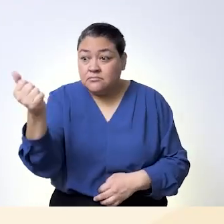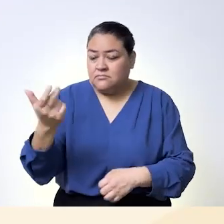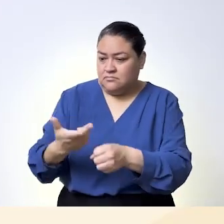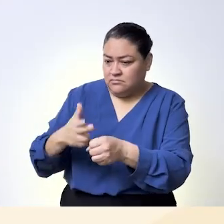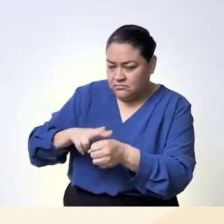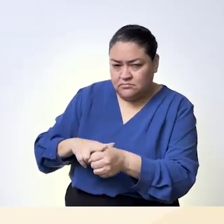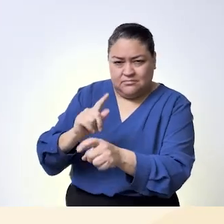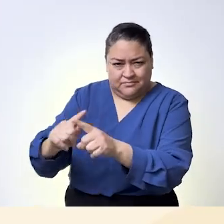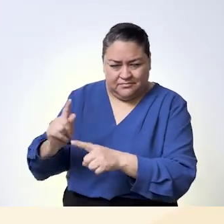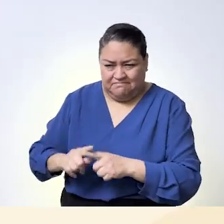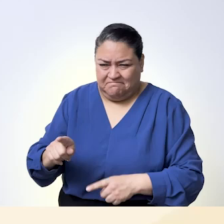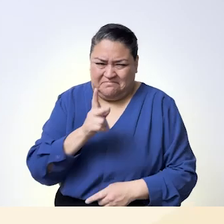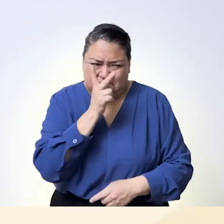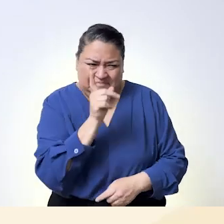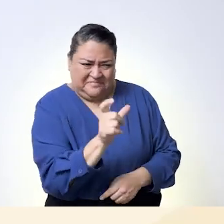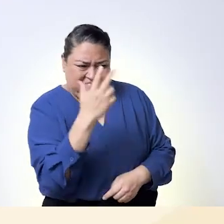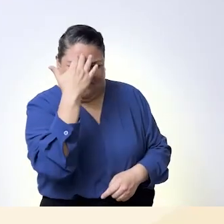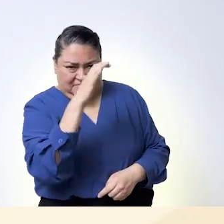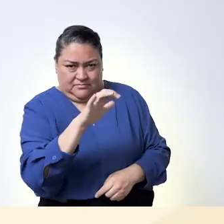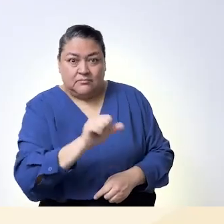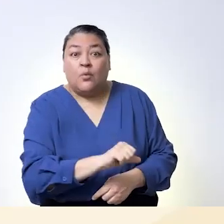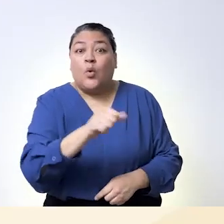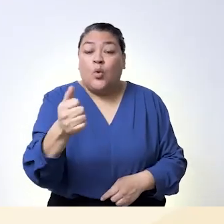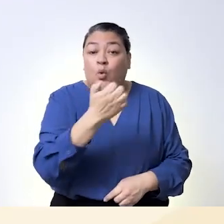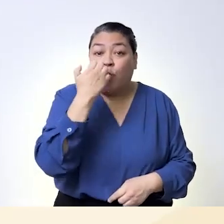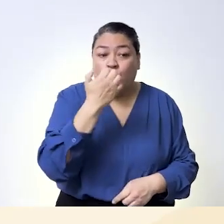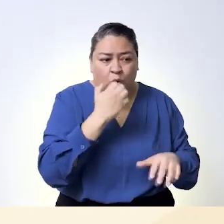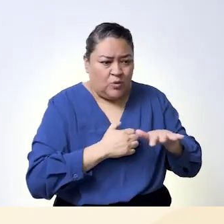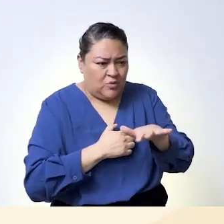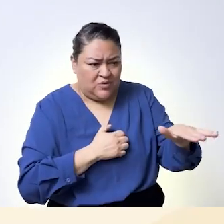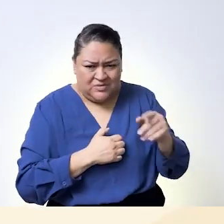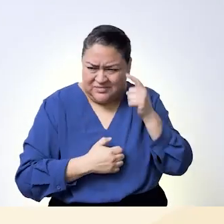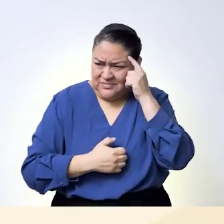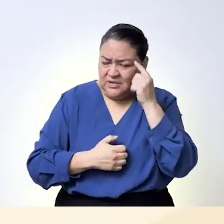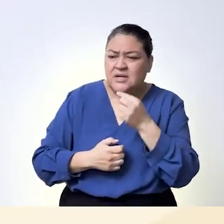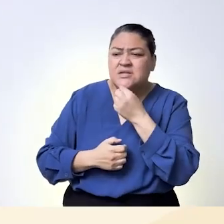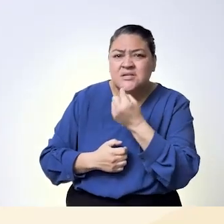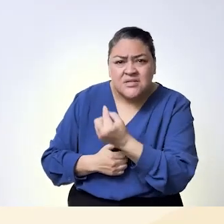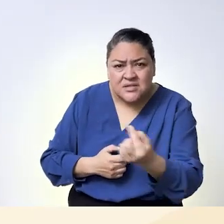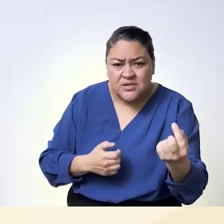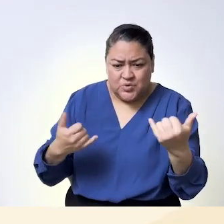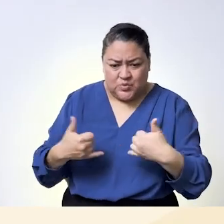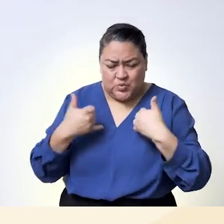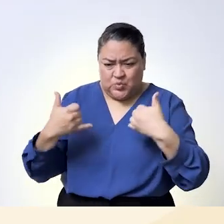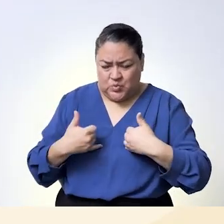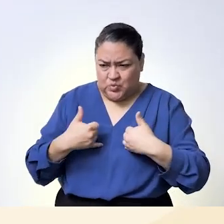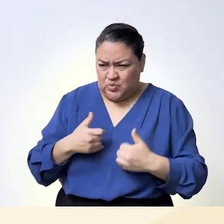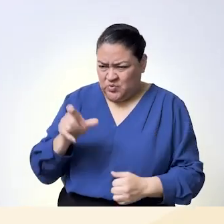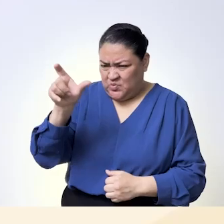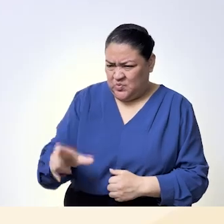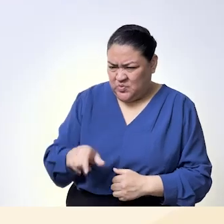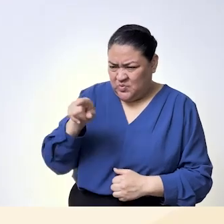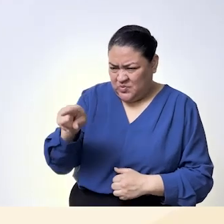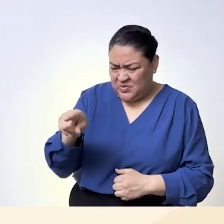una de las acciones que realizan. Vemos que en las escuelas en muchas ocasiones se asustan de niñeces y de juventudes que no